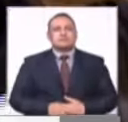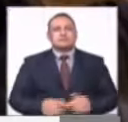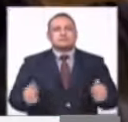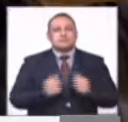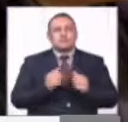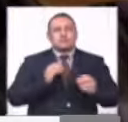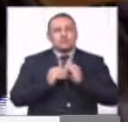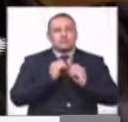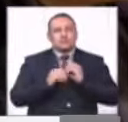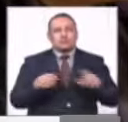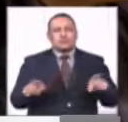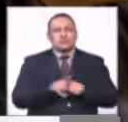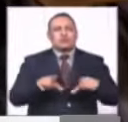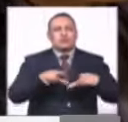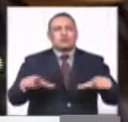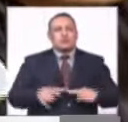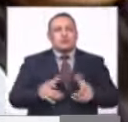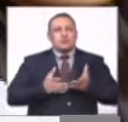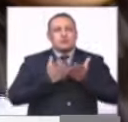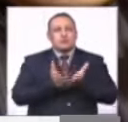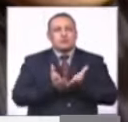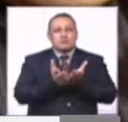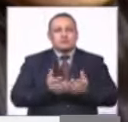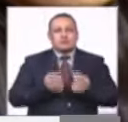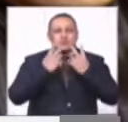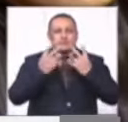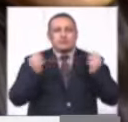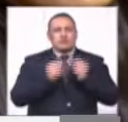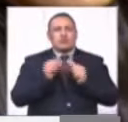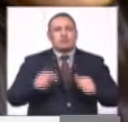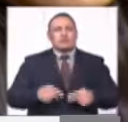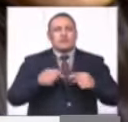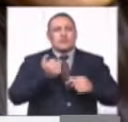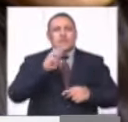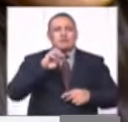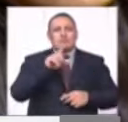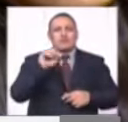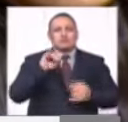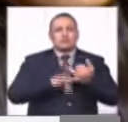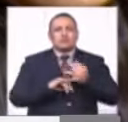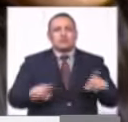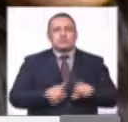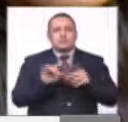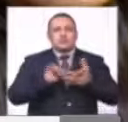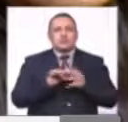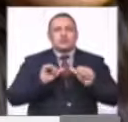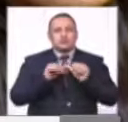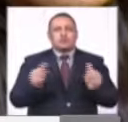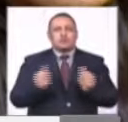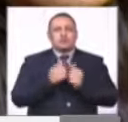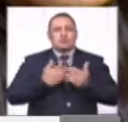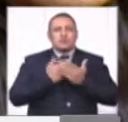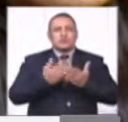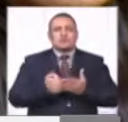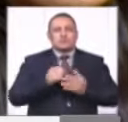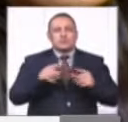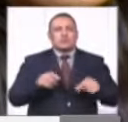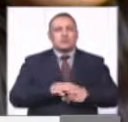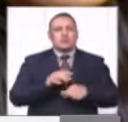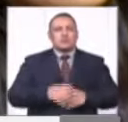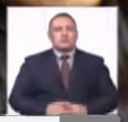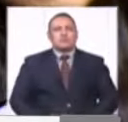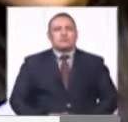Con respecto al puerto fluvial de Alto Amazonas, el puerto Copán, que sigue concesionado a una empresa ecuatoriana.